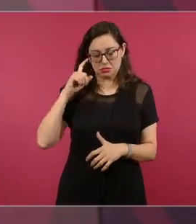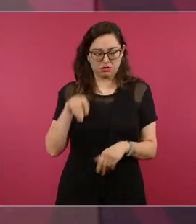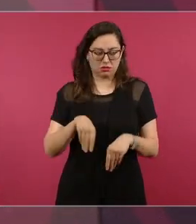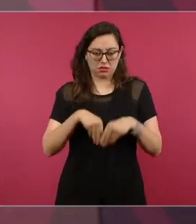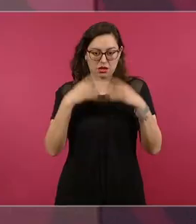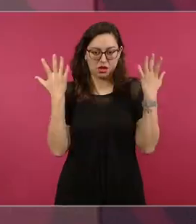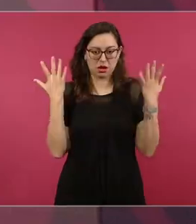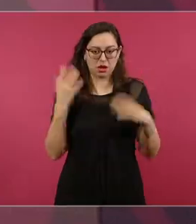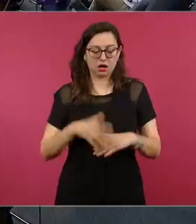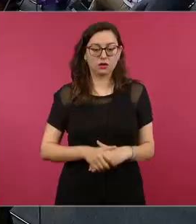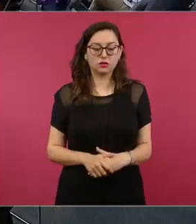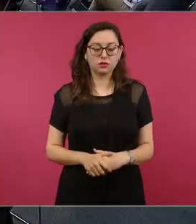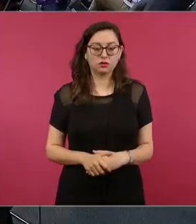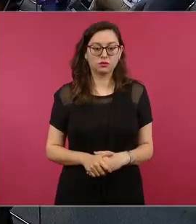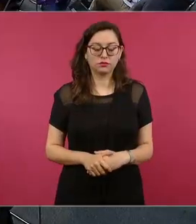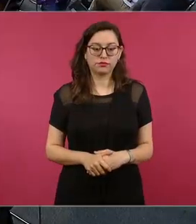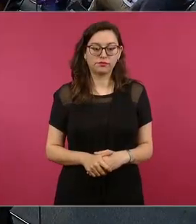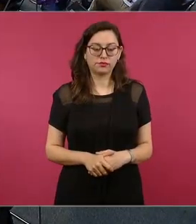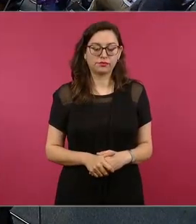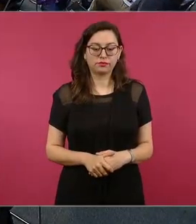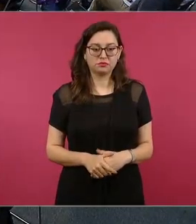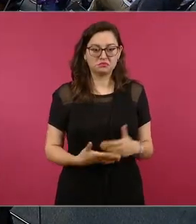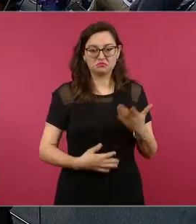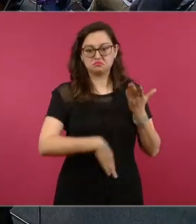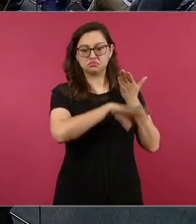contra nosotros